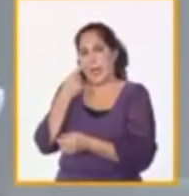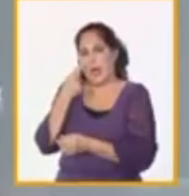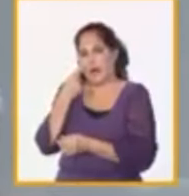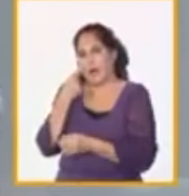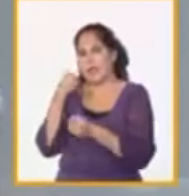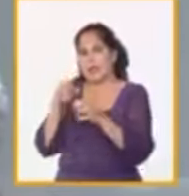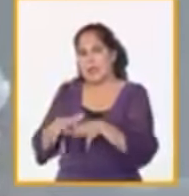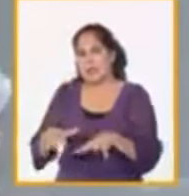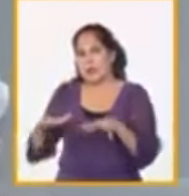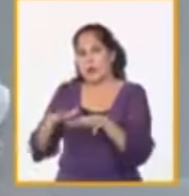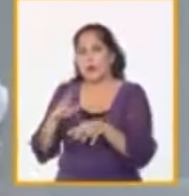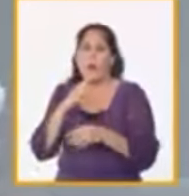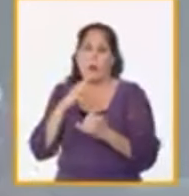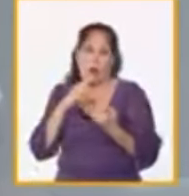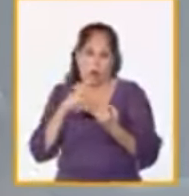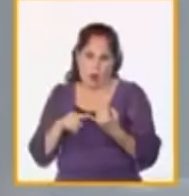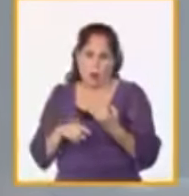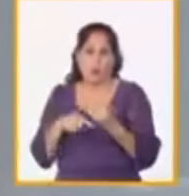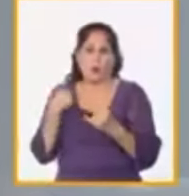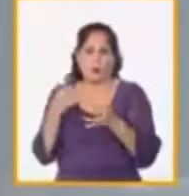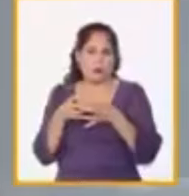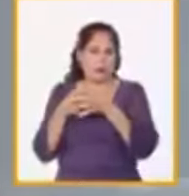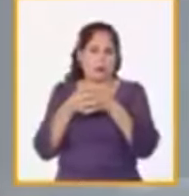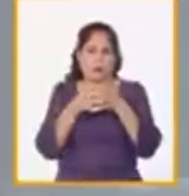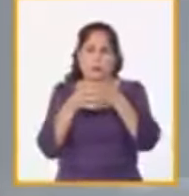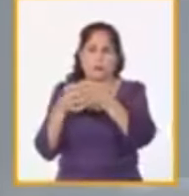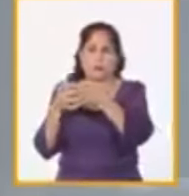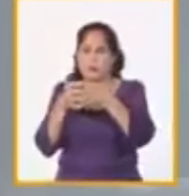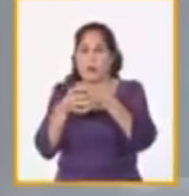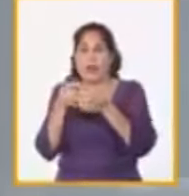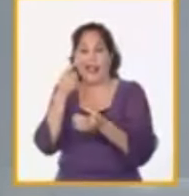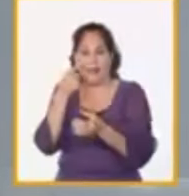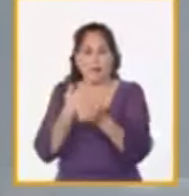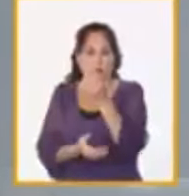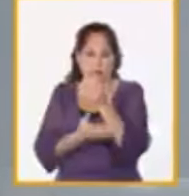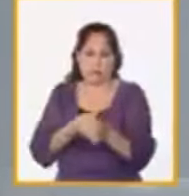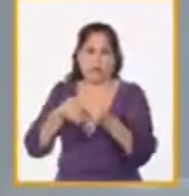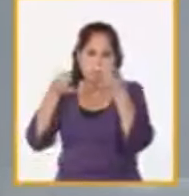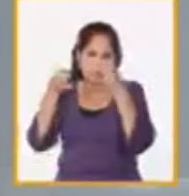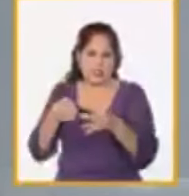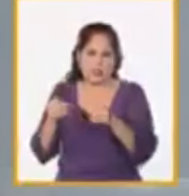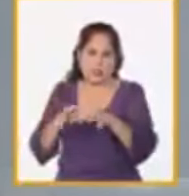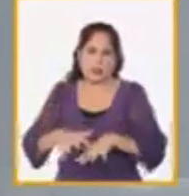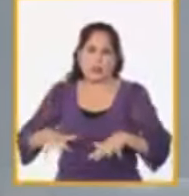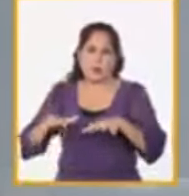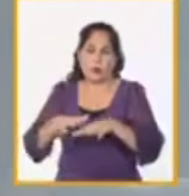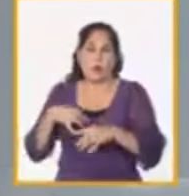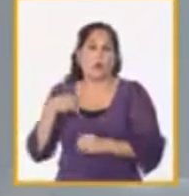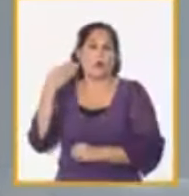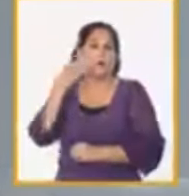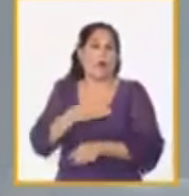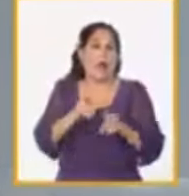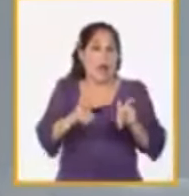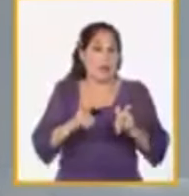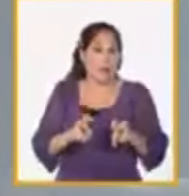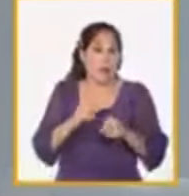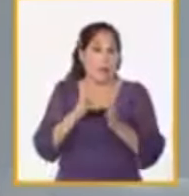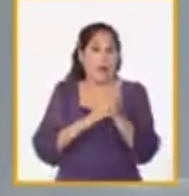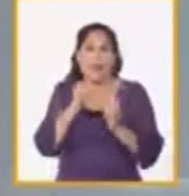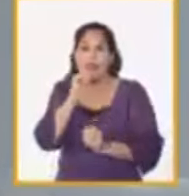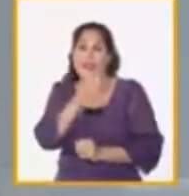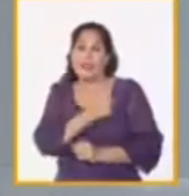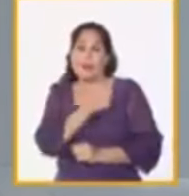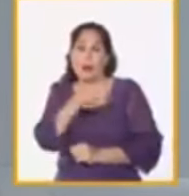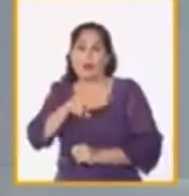las reuniones y en los recorridos, para que realmente cuando se llegue a la Asamblea Nacional en diciembre, los